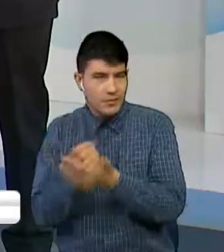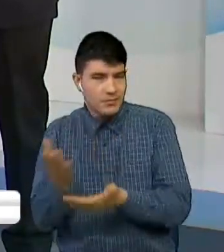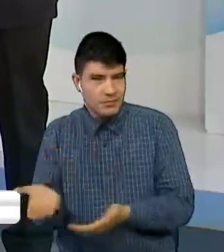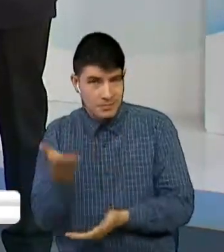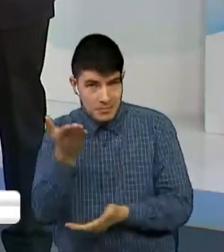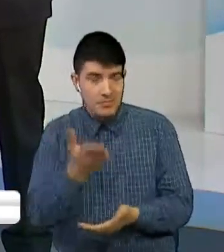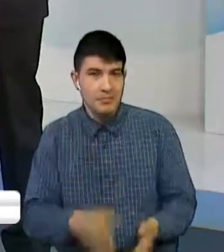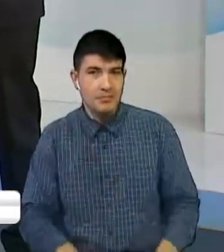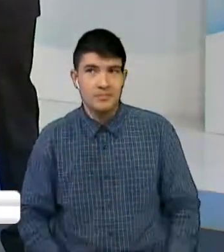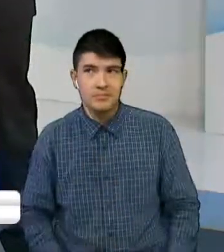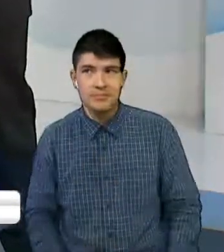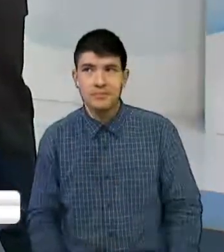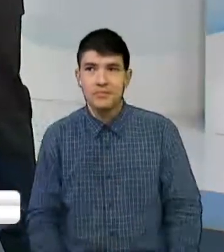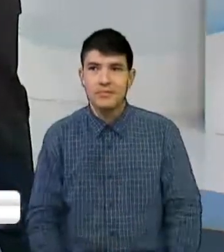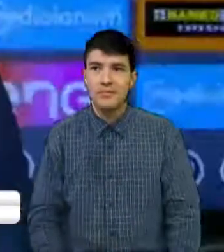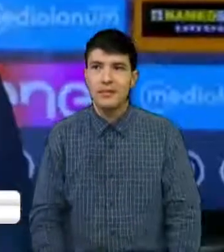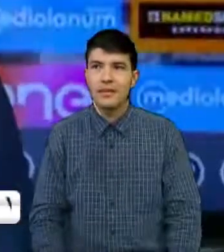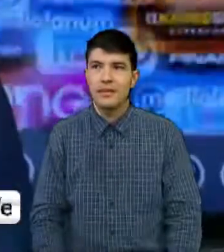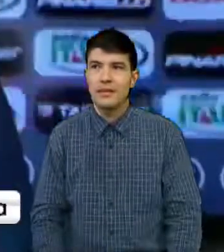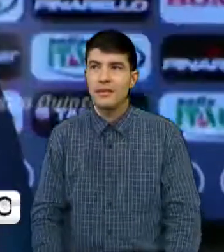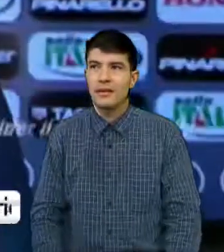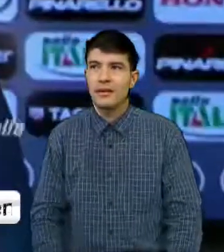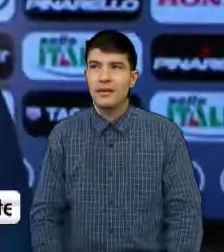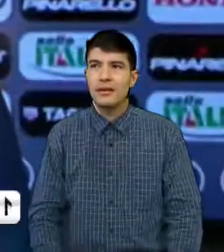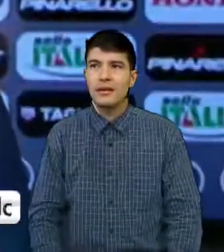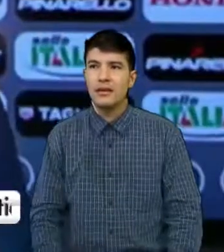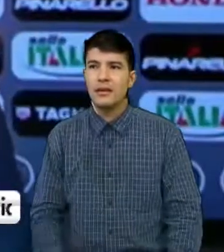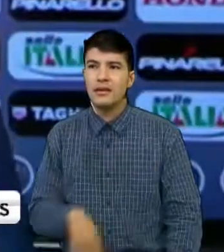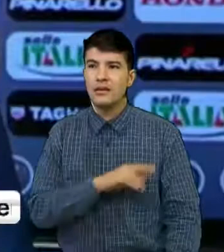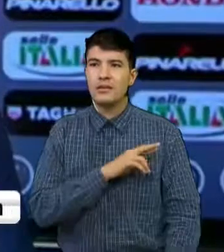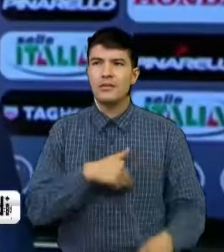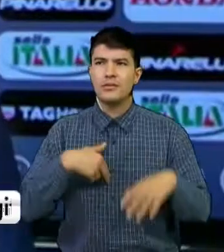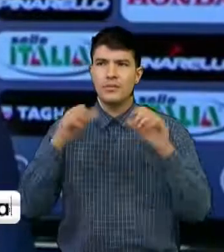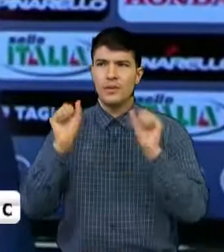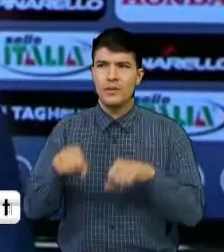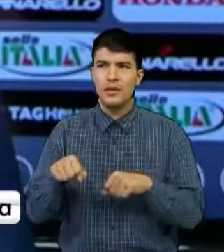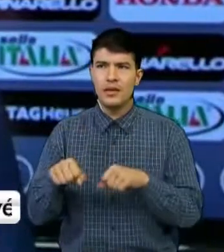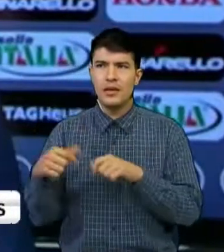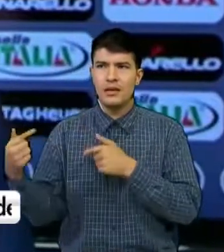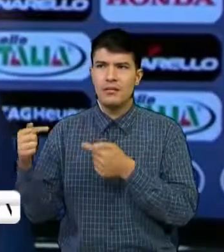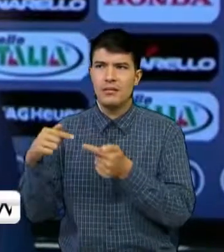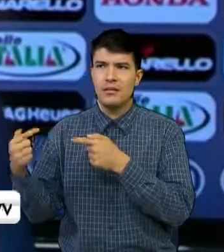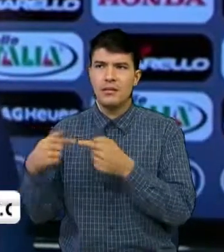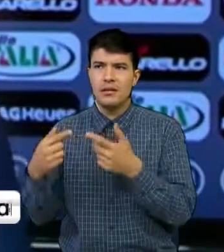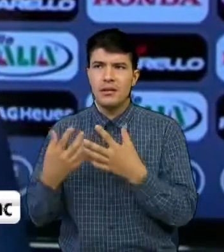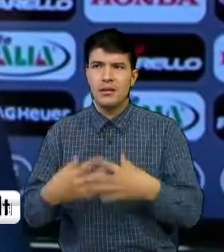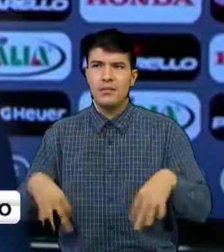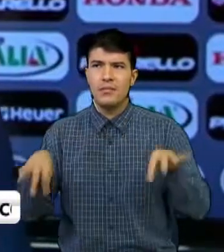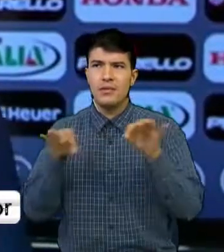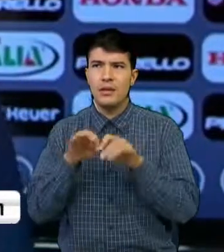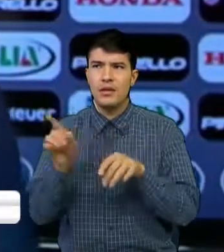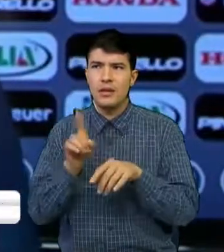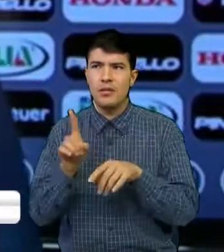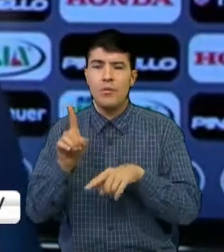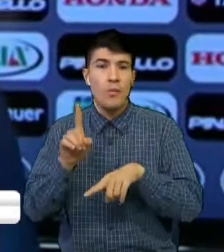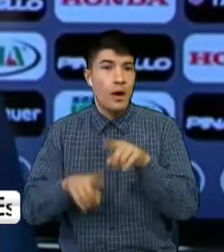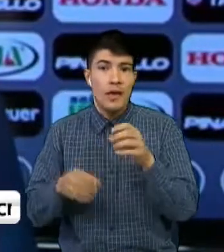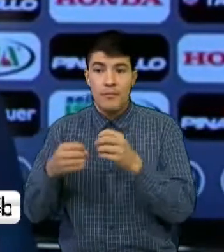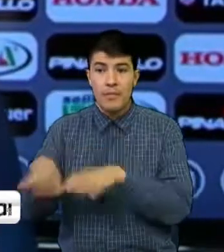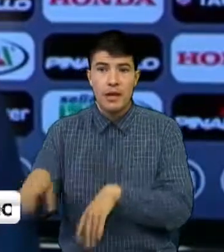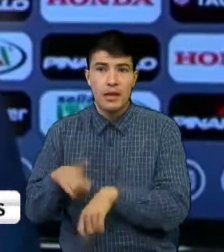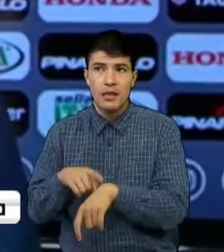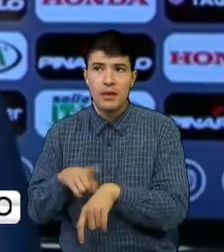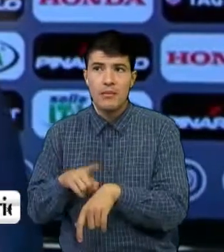esta etapa número 20 podría llegar ahí con los otros rivales será importante no perder tiempo con